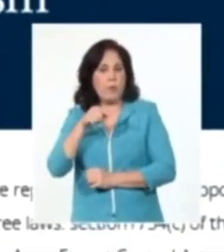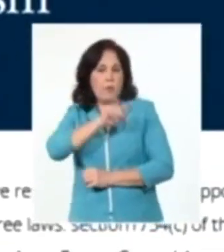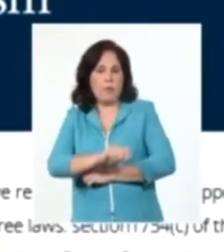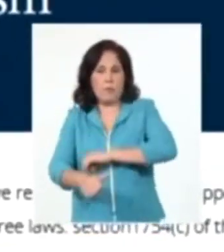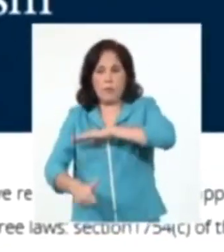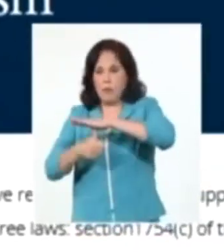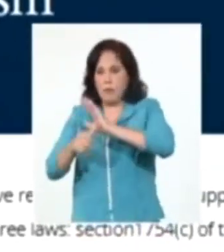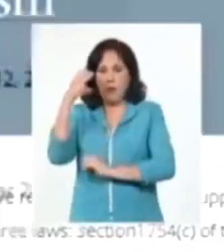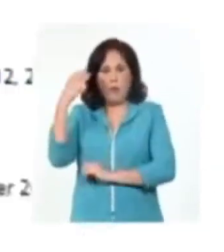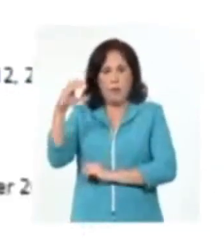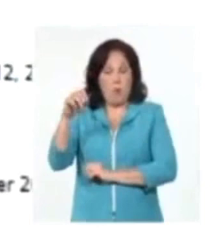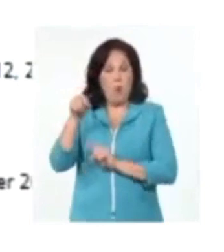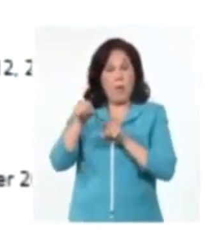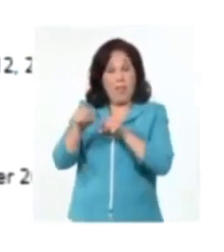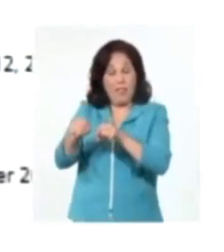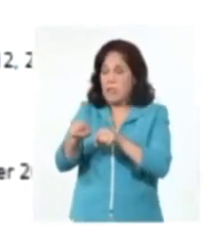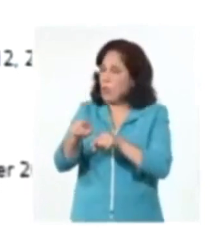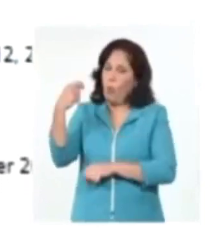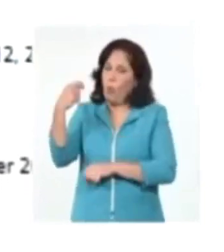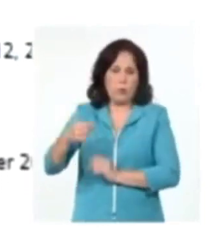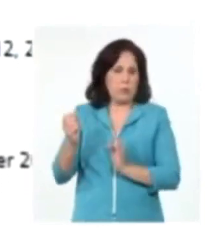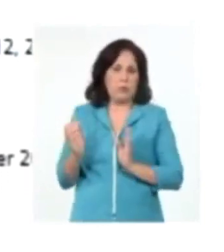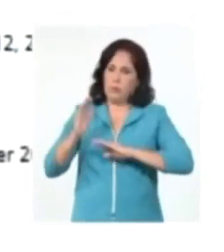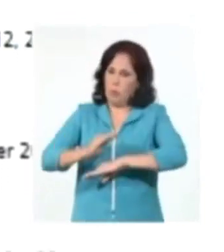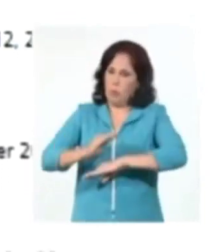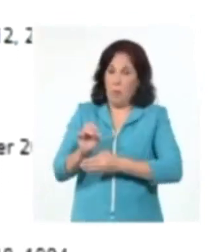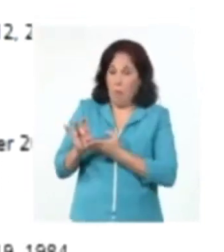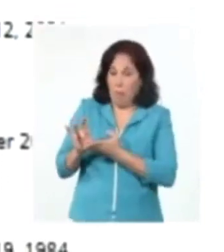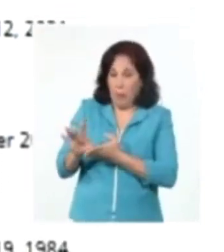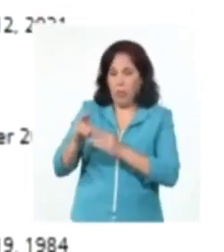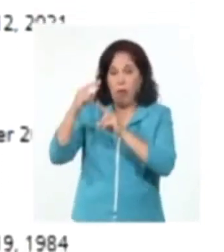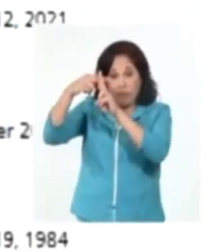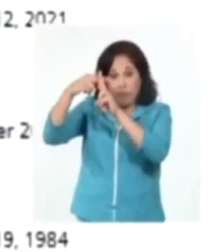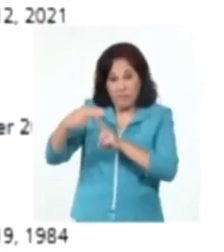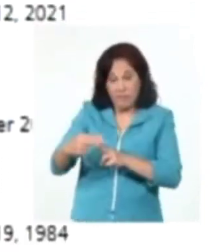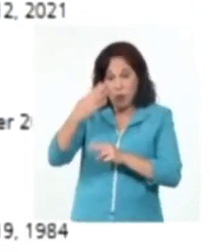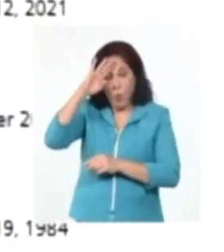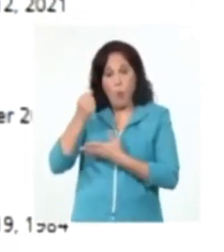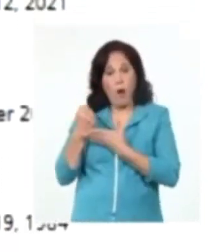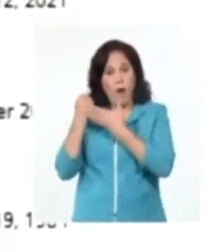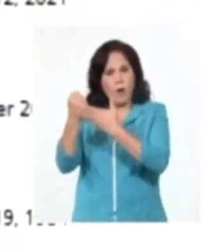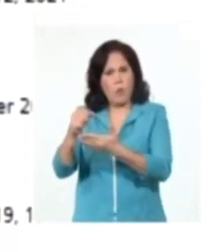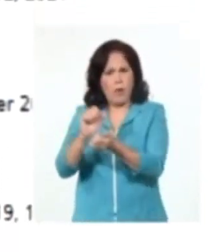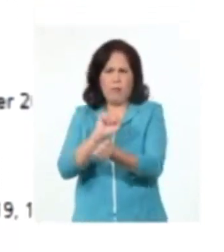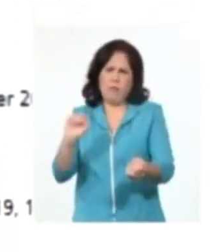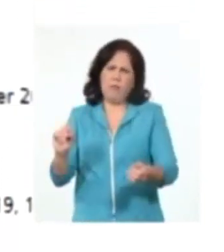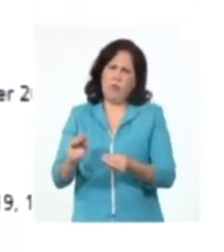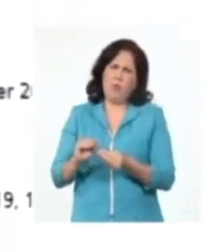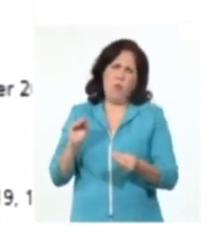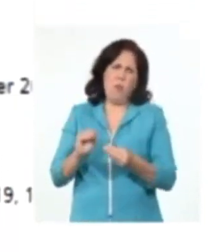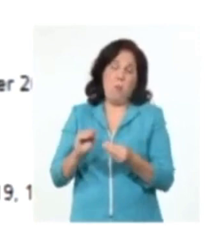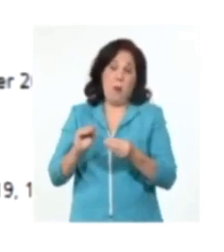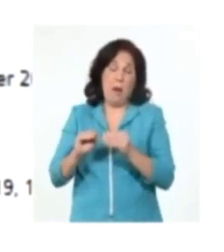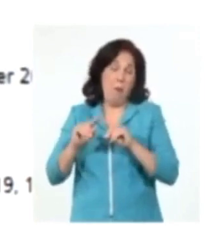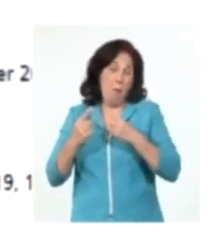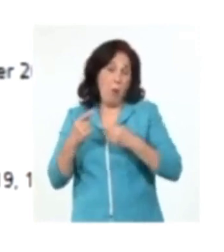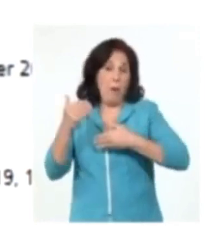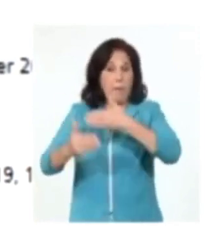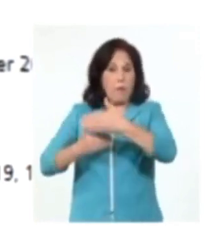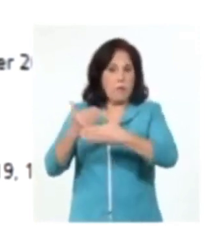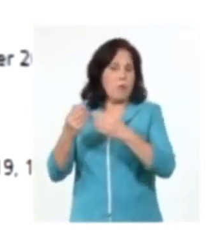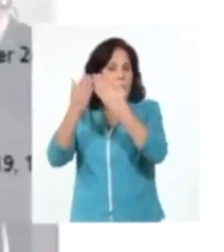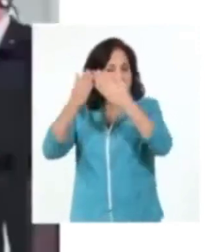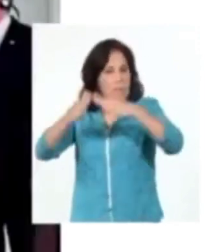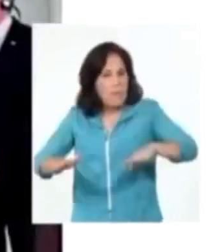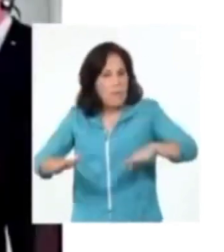Gustavo Petro, consideró una injusticia la inclusión de Cuba en la lista de patrocinadores del terrorismo por su rol en el proceso de paz que